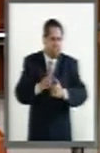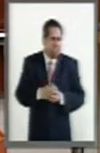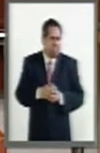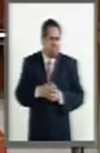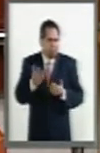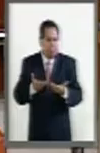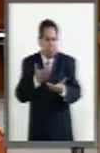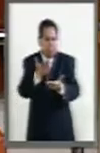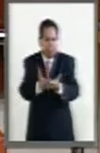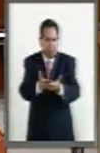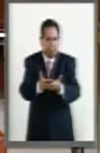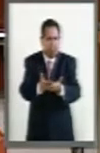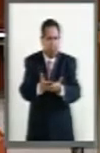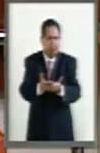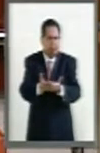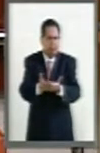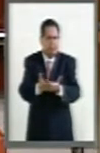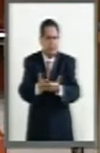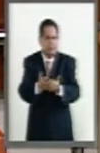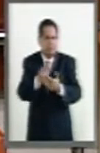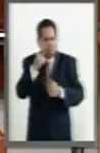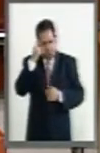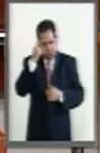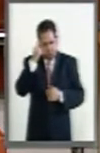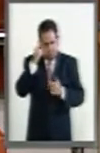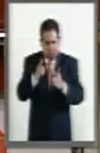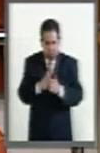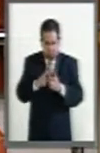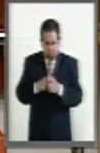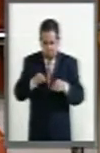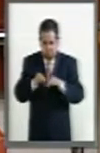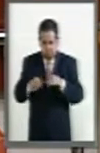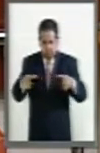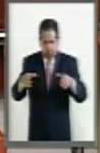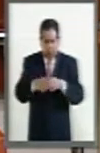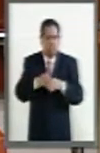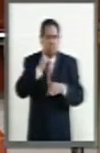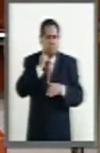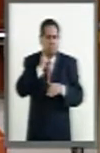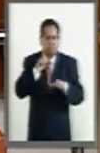propongo una conformación de un grupo de trabajo en el Senado,